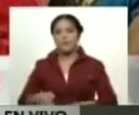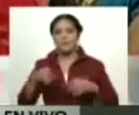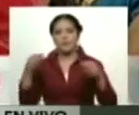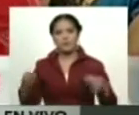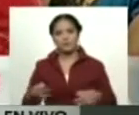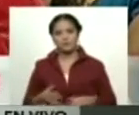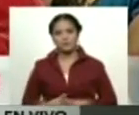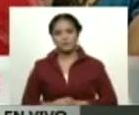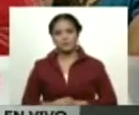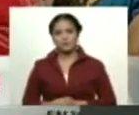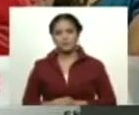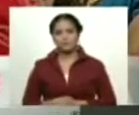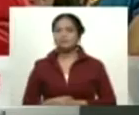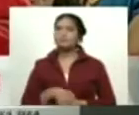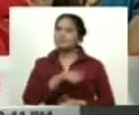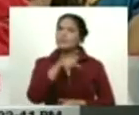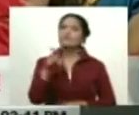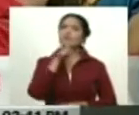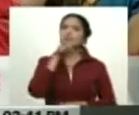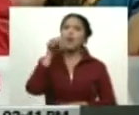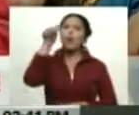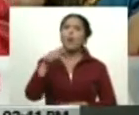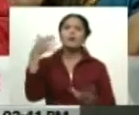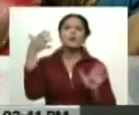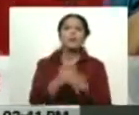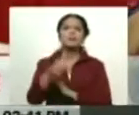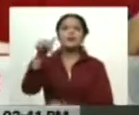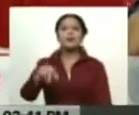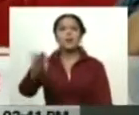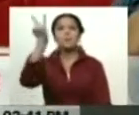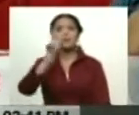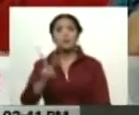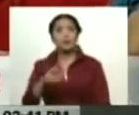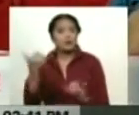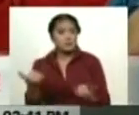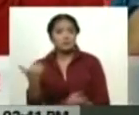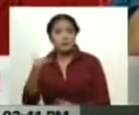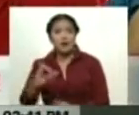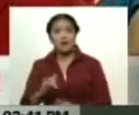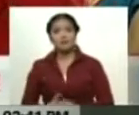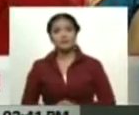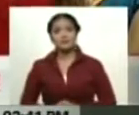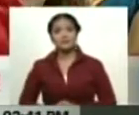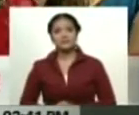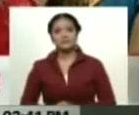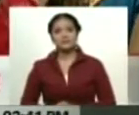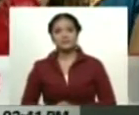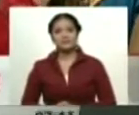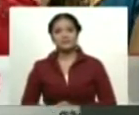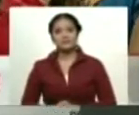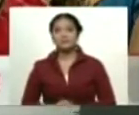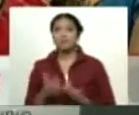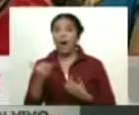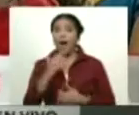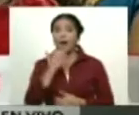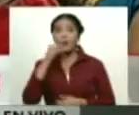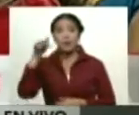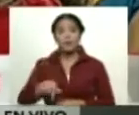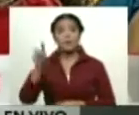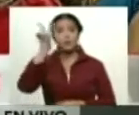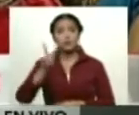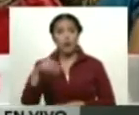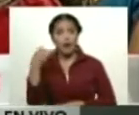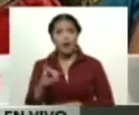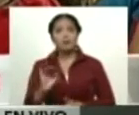siempre. Se ha preguntado qué va a pasar hoy en Venezuela. Ya está pasando. Está pasando algo,